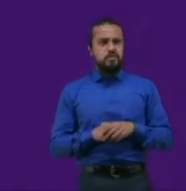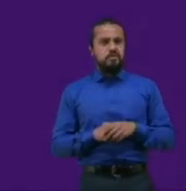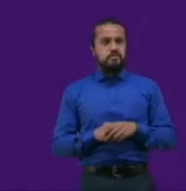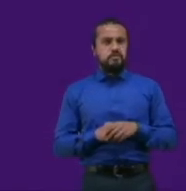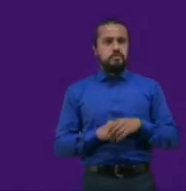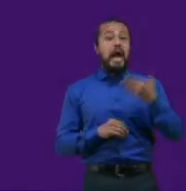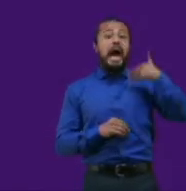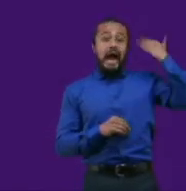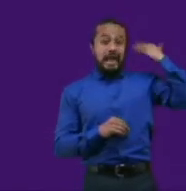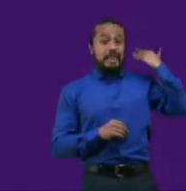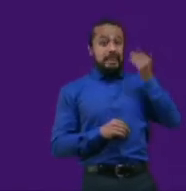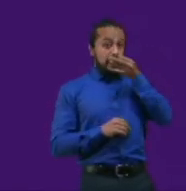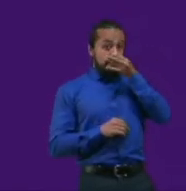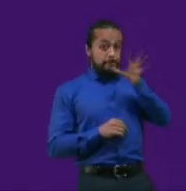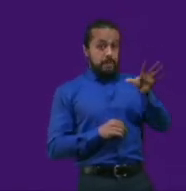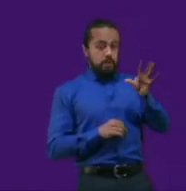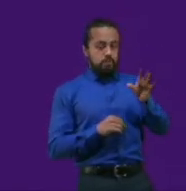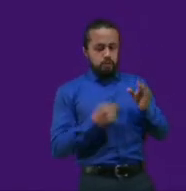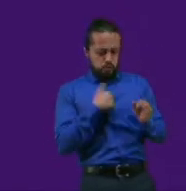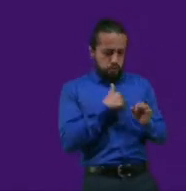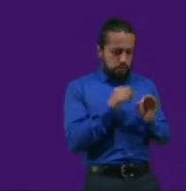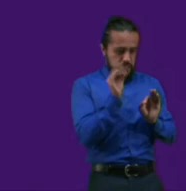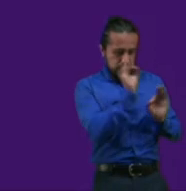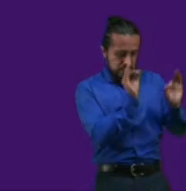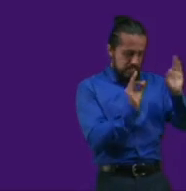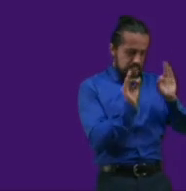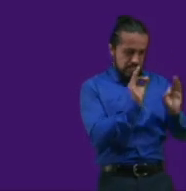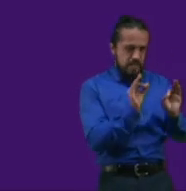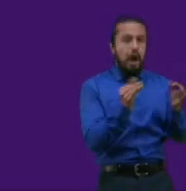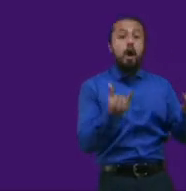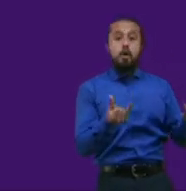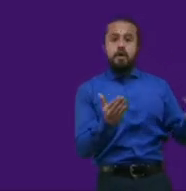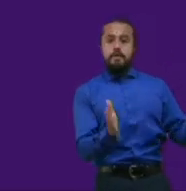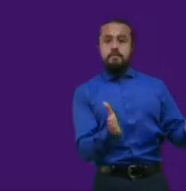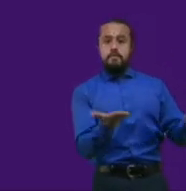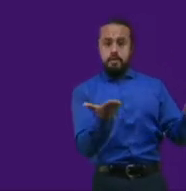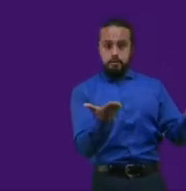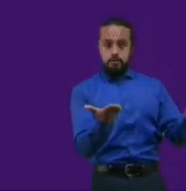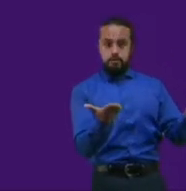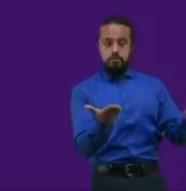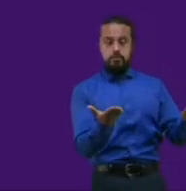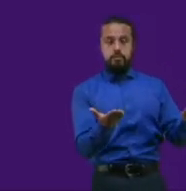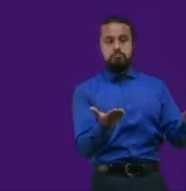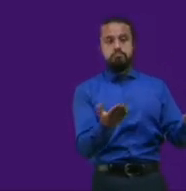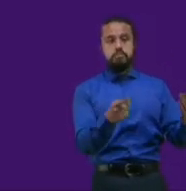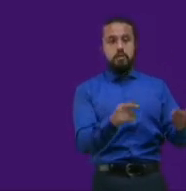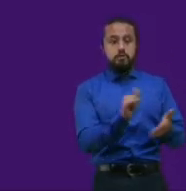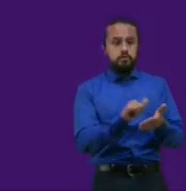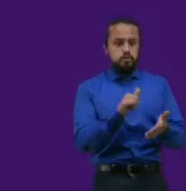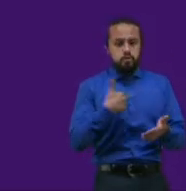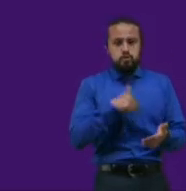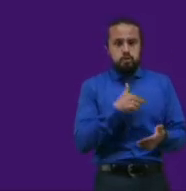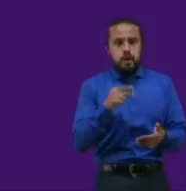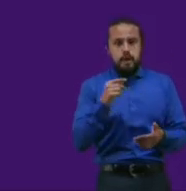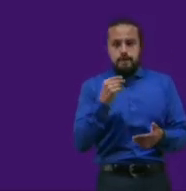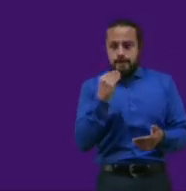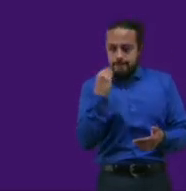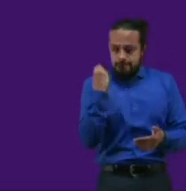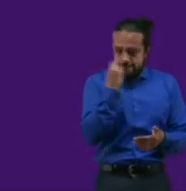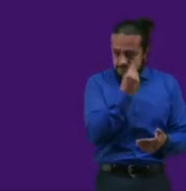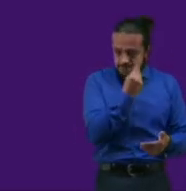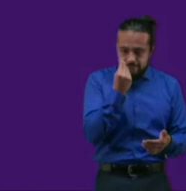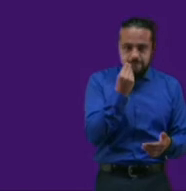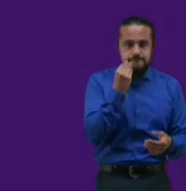en ese momento porque estábamos tratando de lograr la densidad. Entonces, eso es lo que nos obsesiona y es que Rappi sea